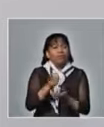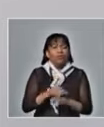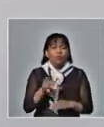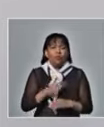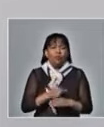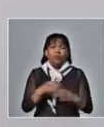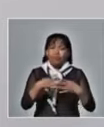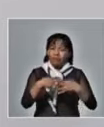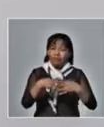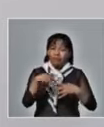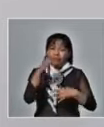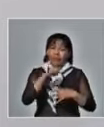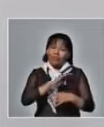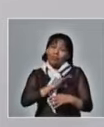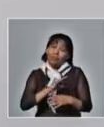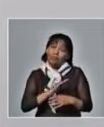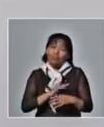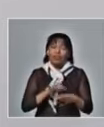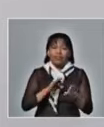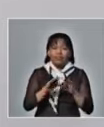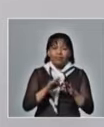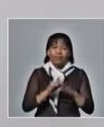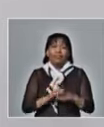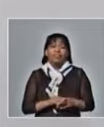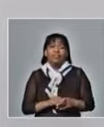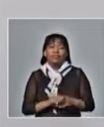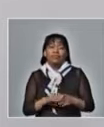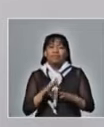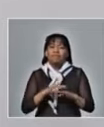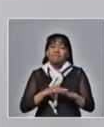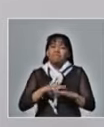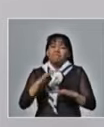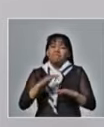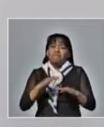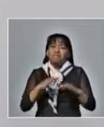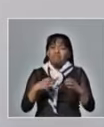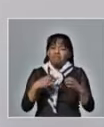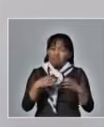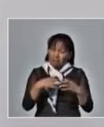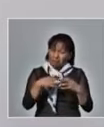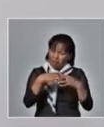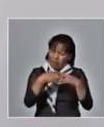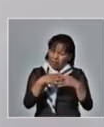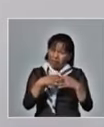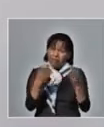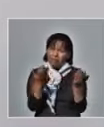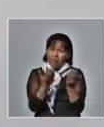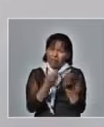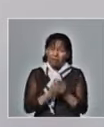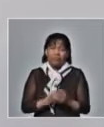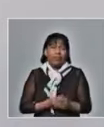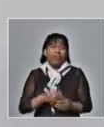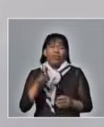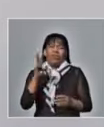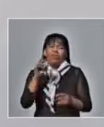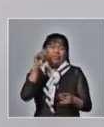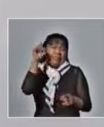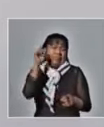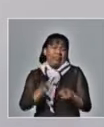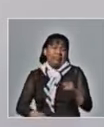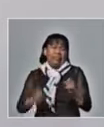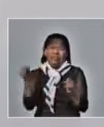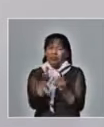que los puedan contratar, microcréditos para crear empresas. Y en cuanto a las mujeres, cero violencia en mi